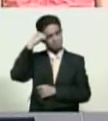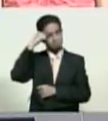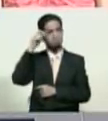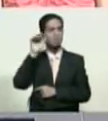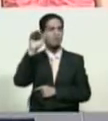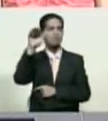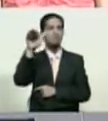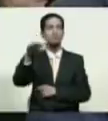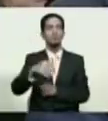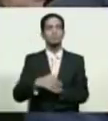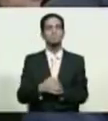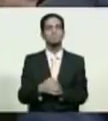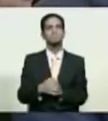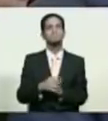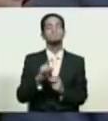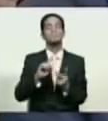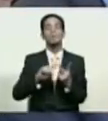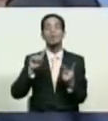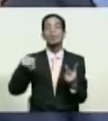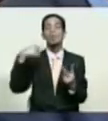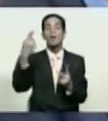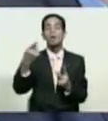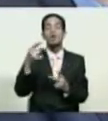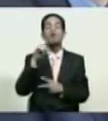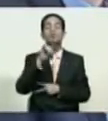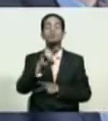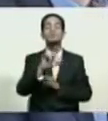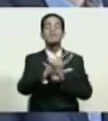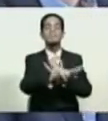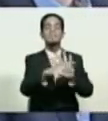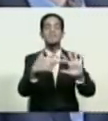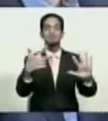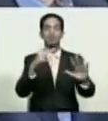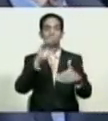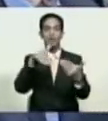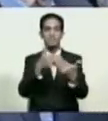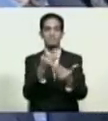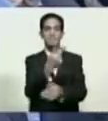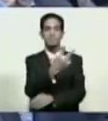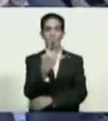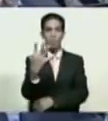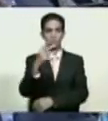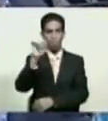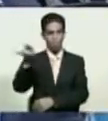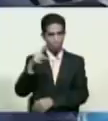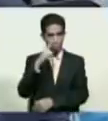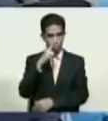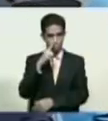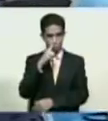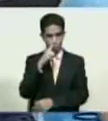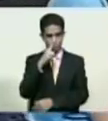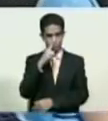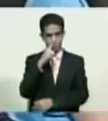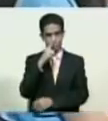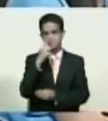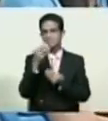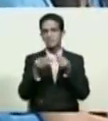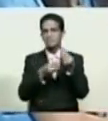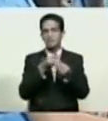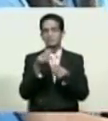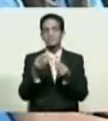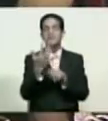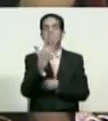al imperialismo. Luego, entre el lunes 18 al 24 de junio, estaremos realizando